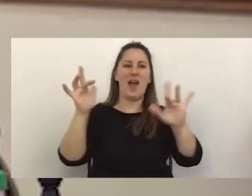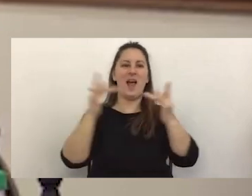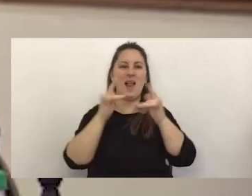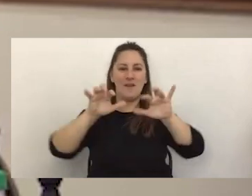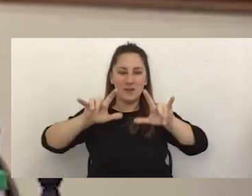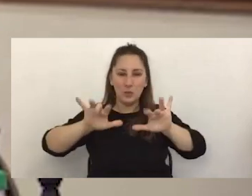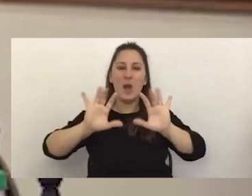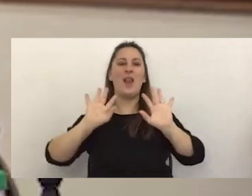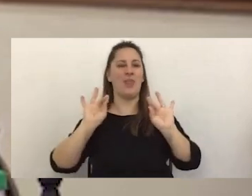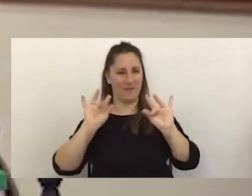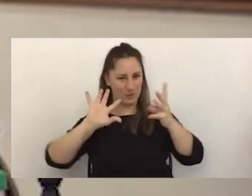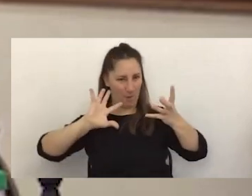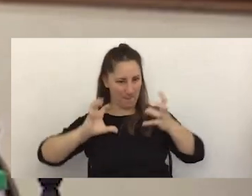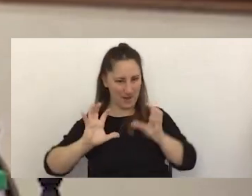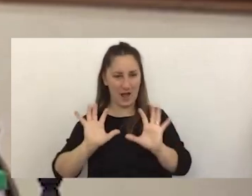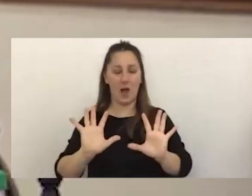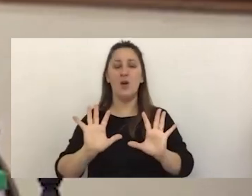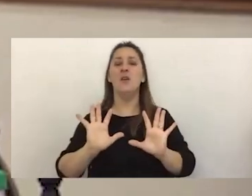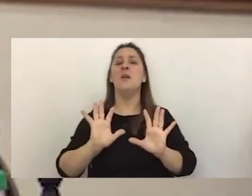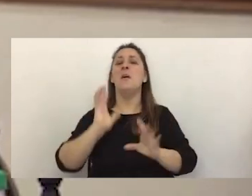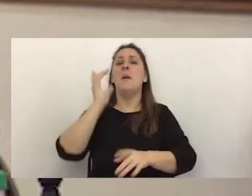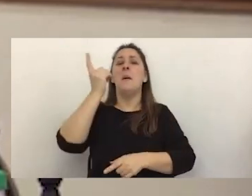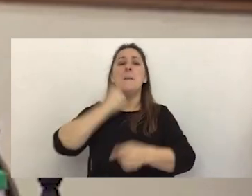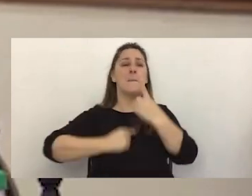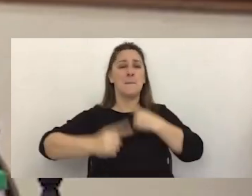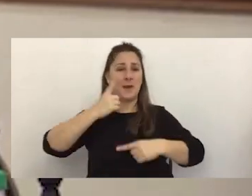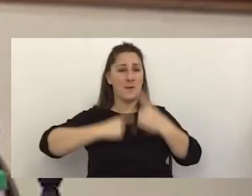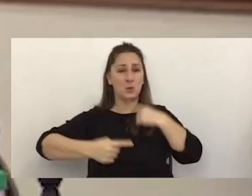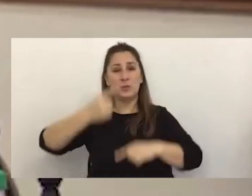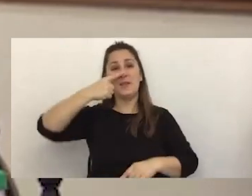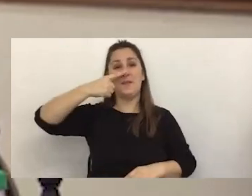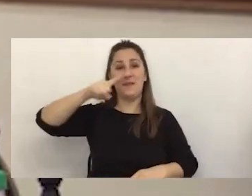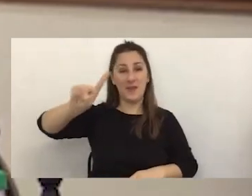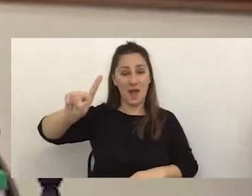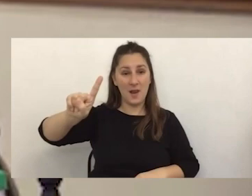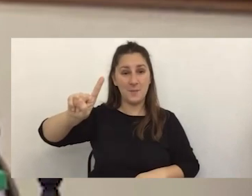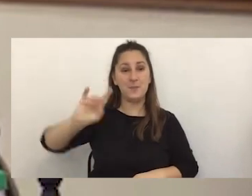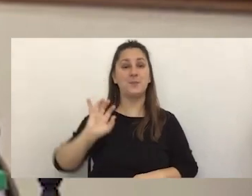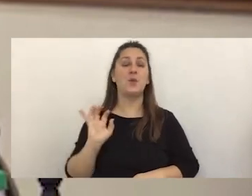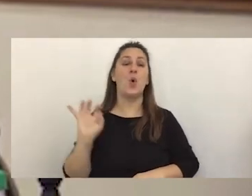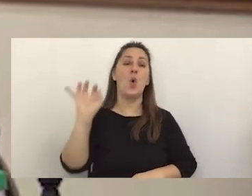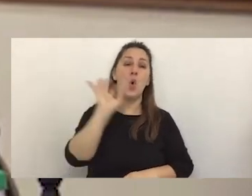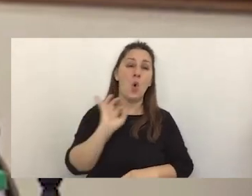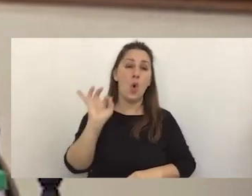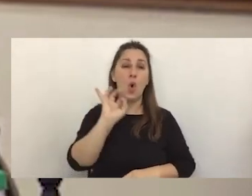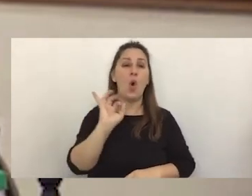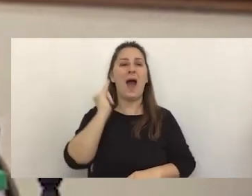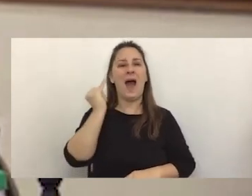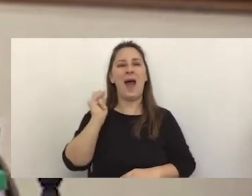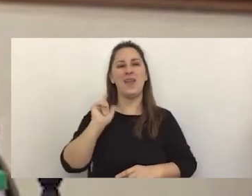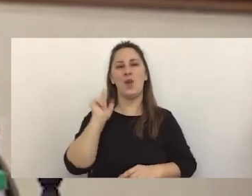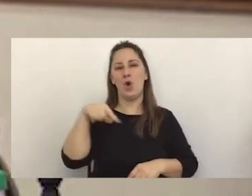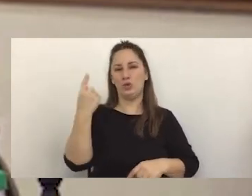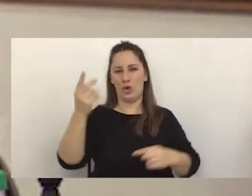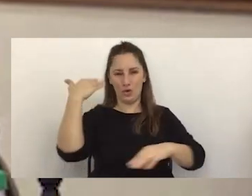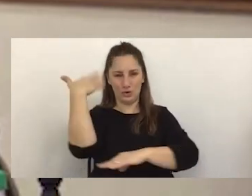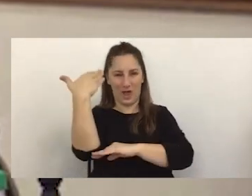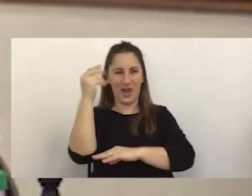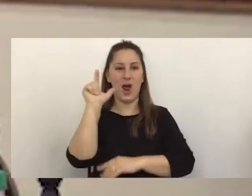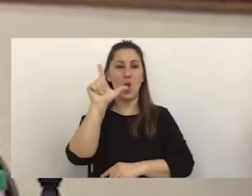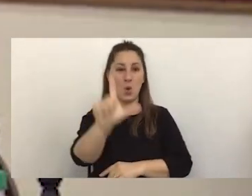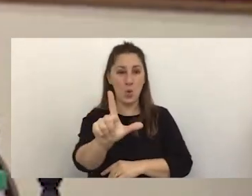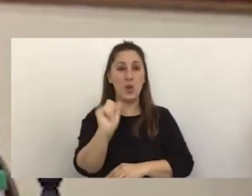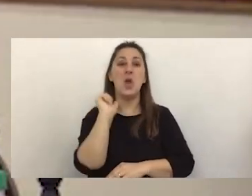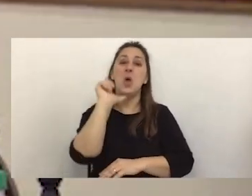es eventualmente o dejar preguntas para el final o, como tenemos otro encuentro el día lunes, tal vez empezar el día lunes con el tema